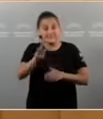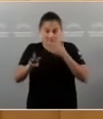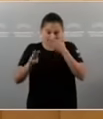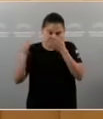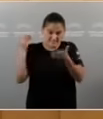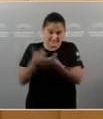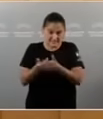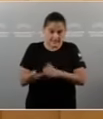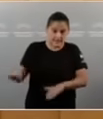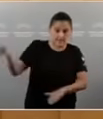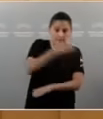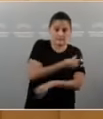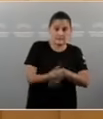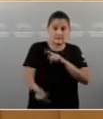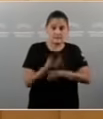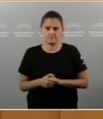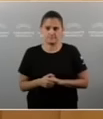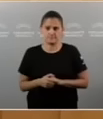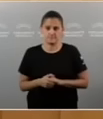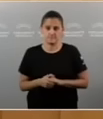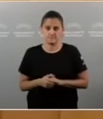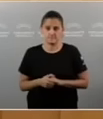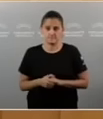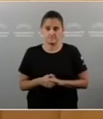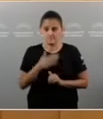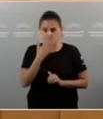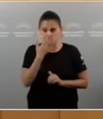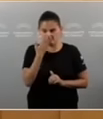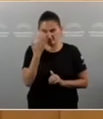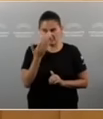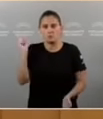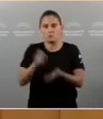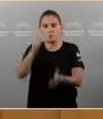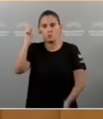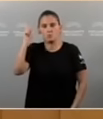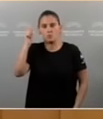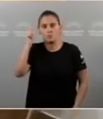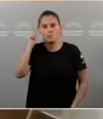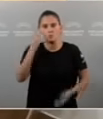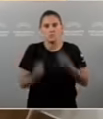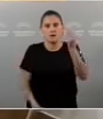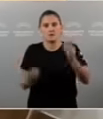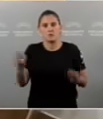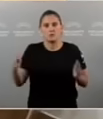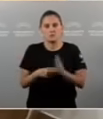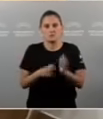a Estrategia Galega da Soidade non desexada. Nada mandaron, obvio. Maio de